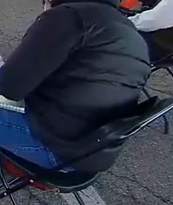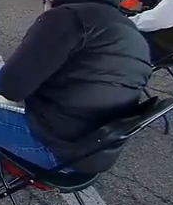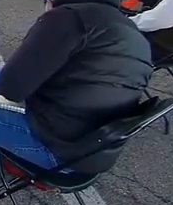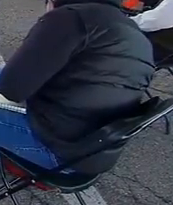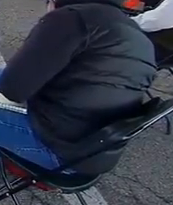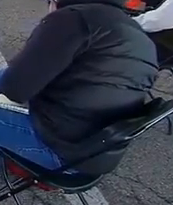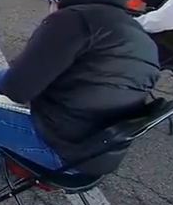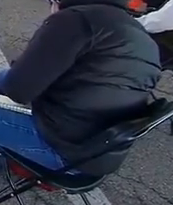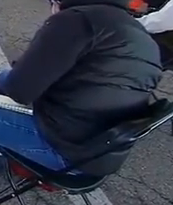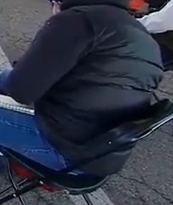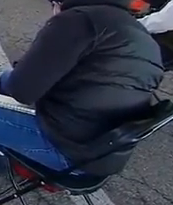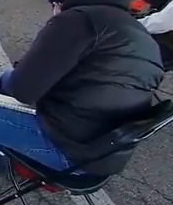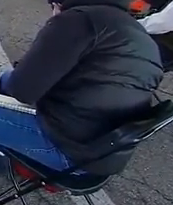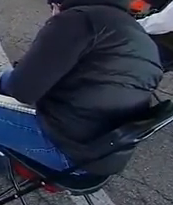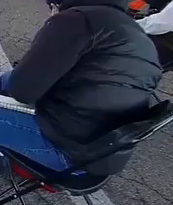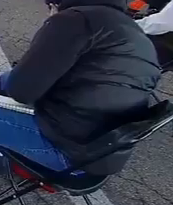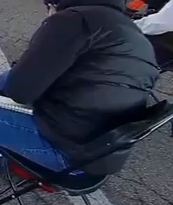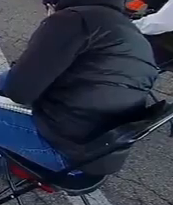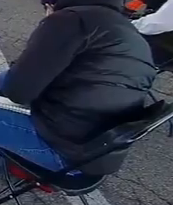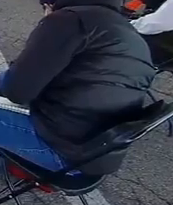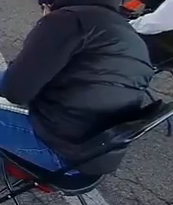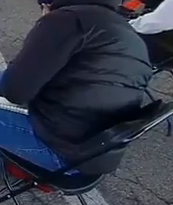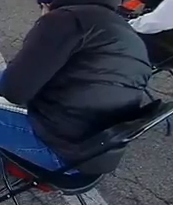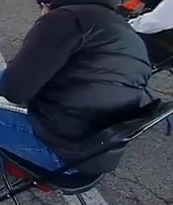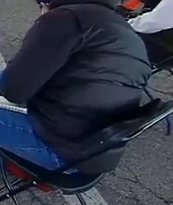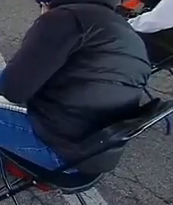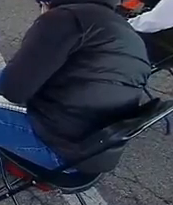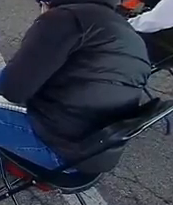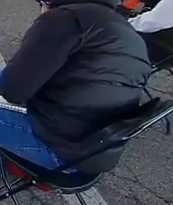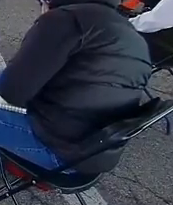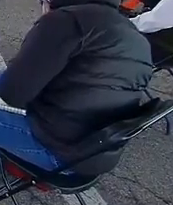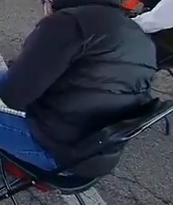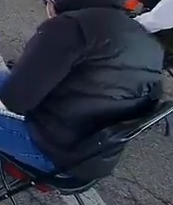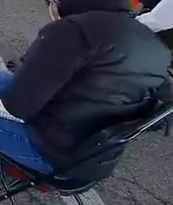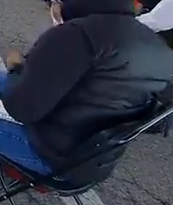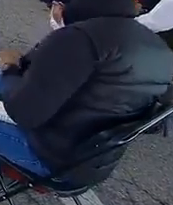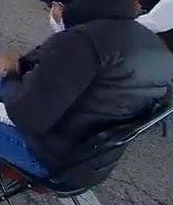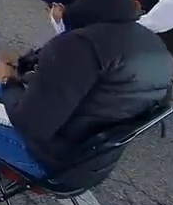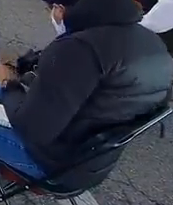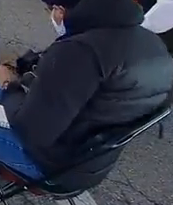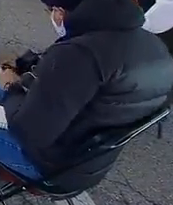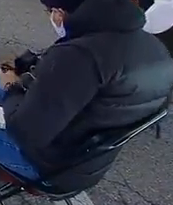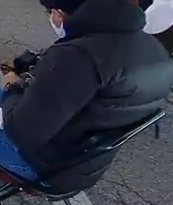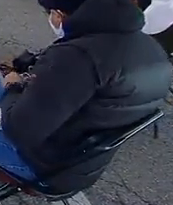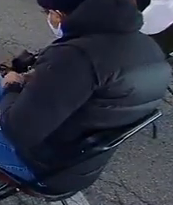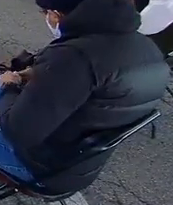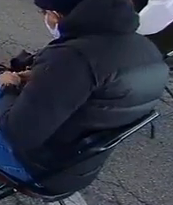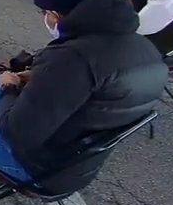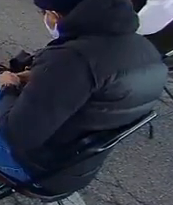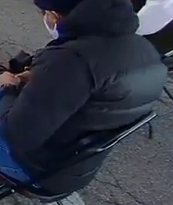Buenos días. Voy a permitir informar sobre el accidente